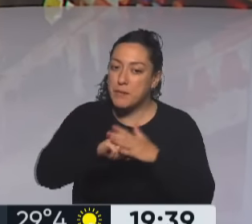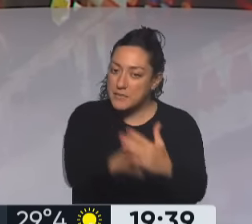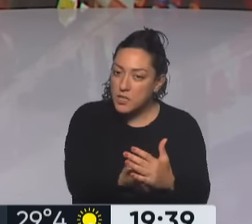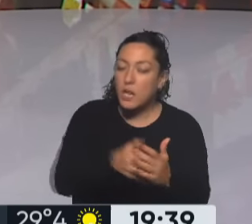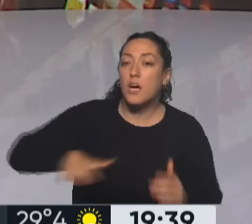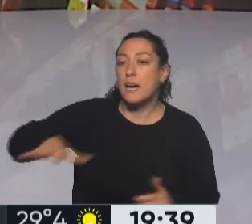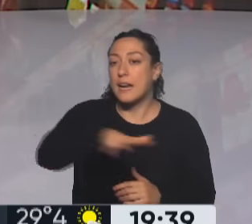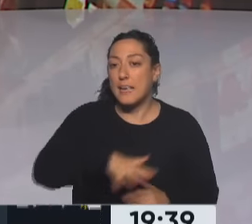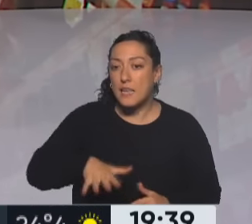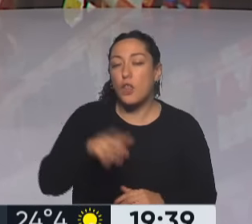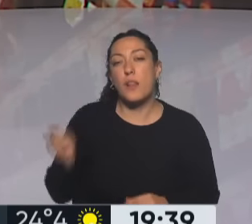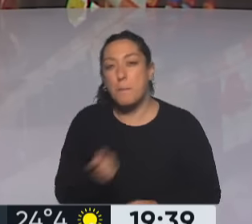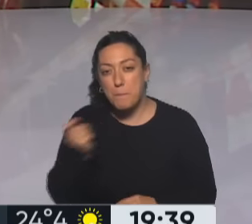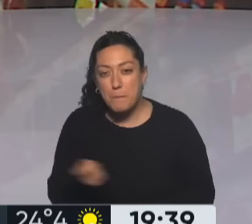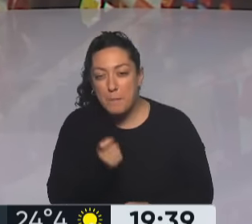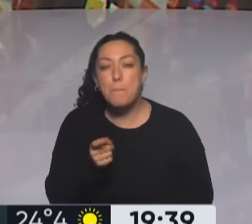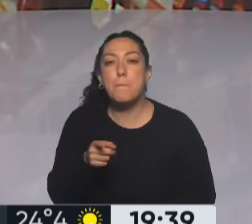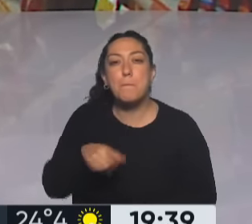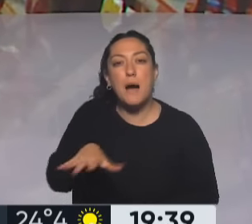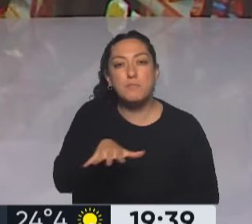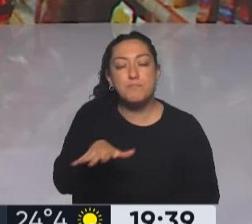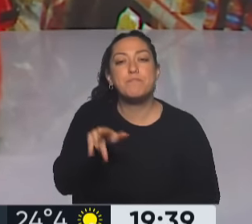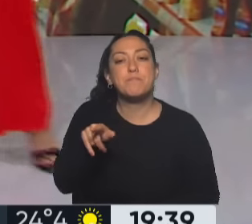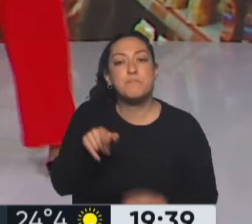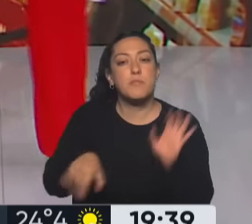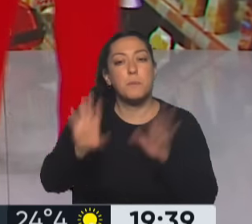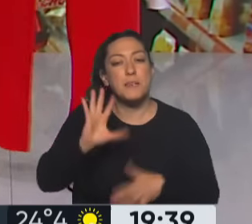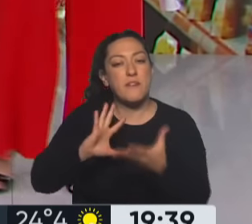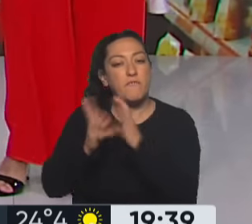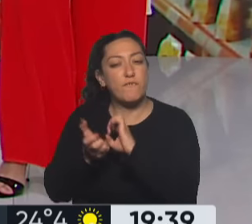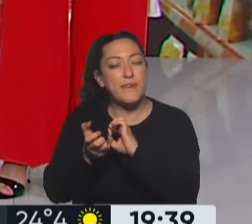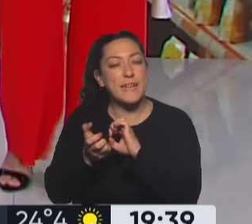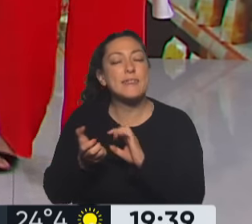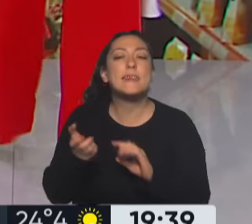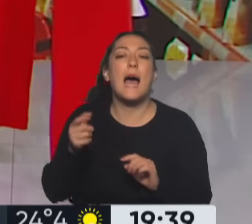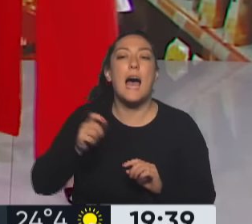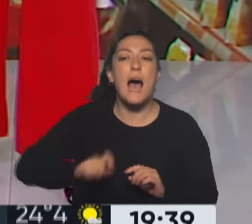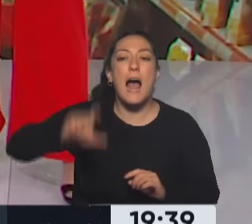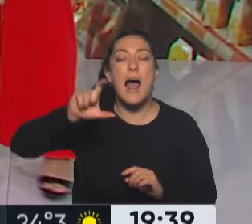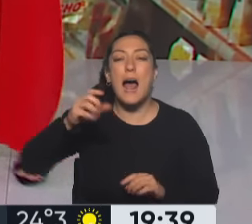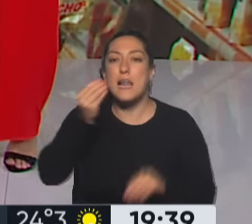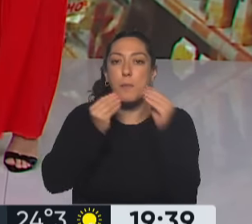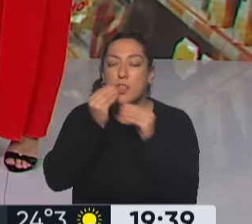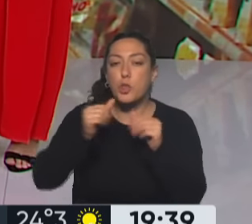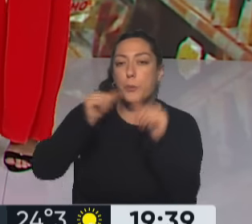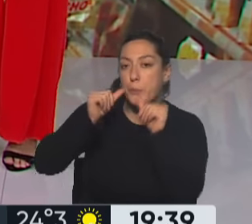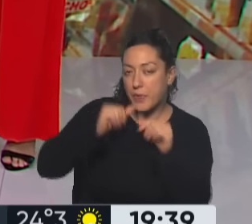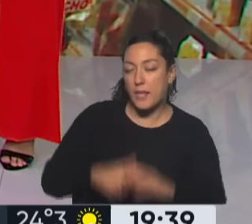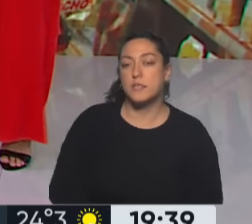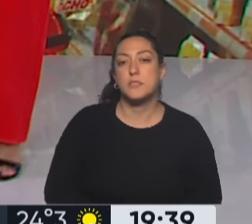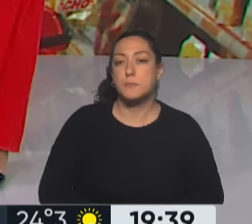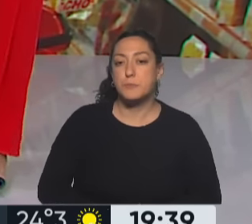la región del Pampiana estuvo principalmente afectada por el incremento de alimentos y bebidas no